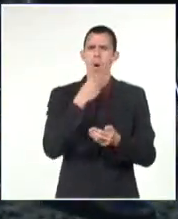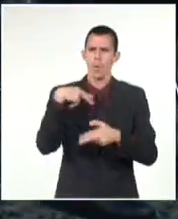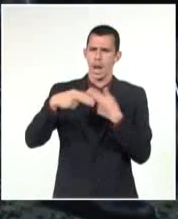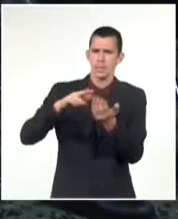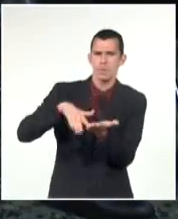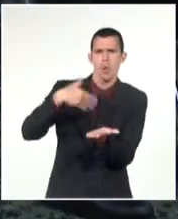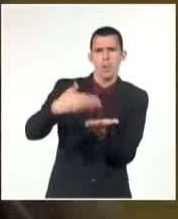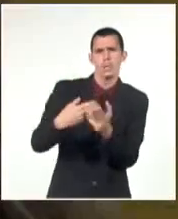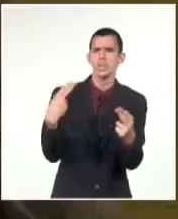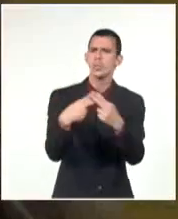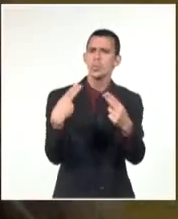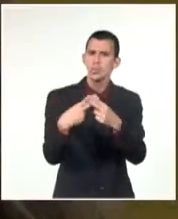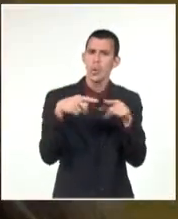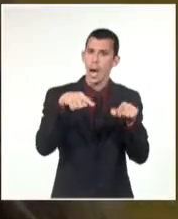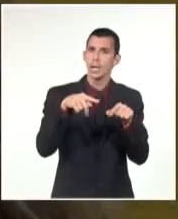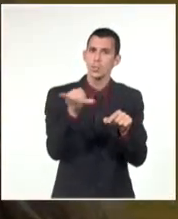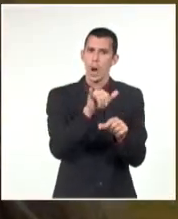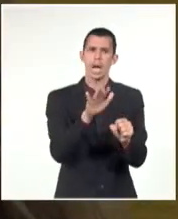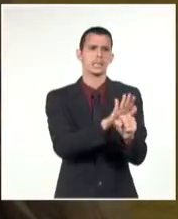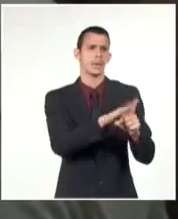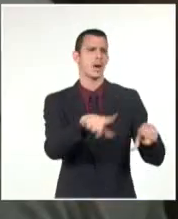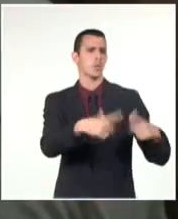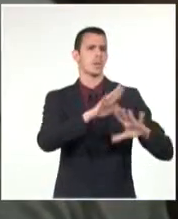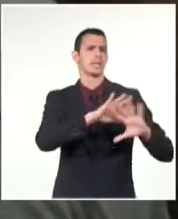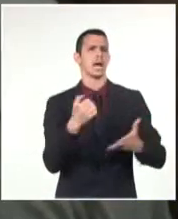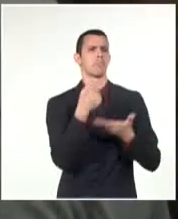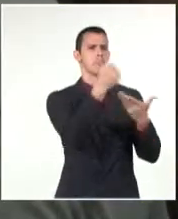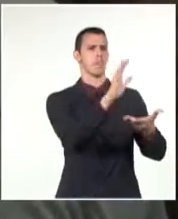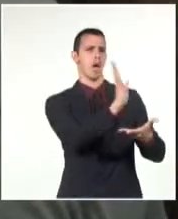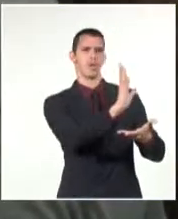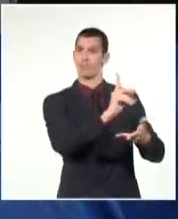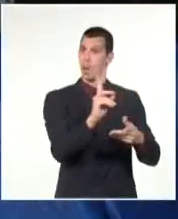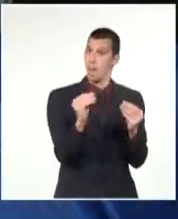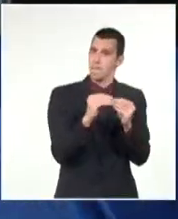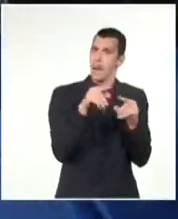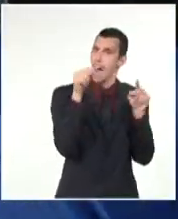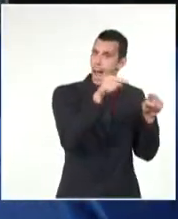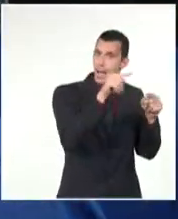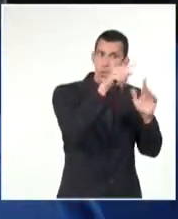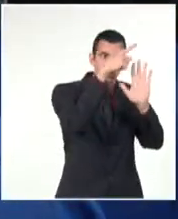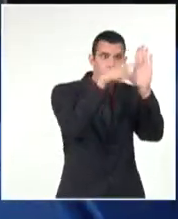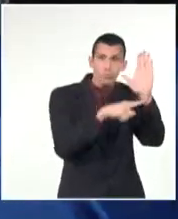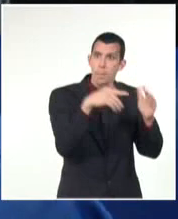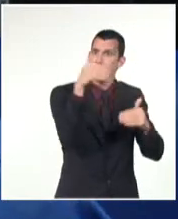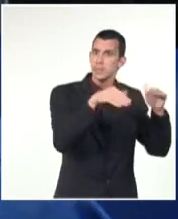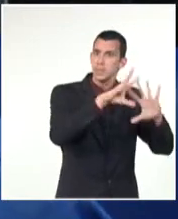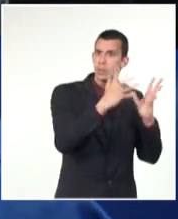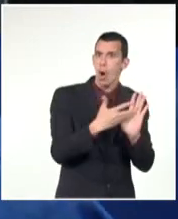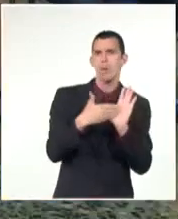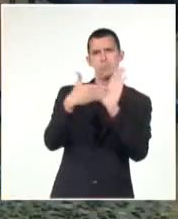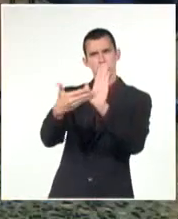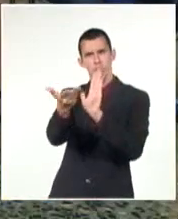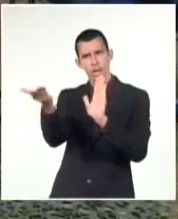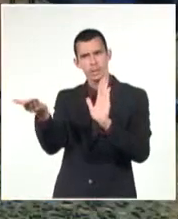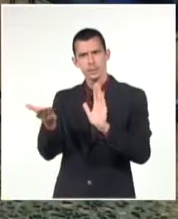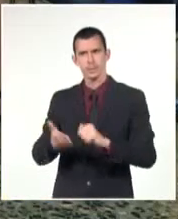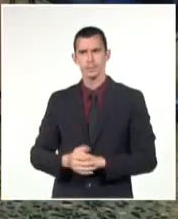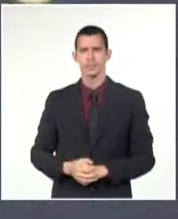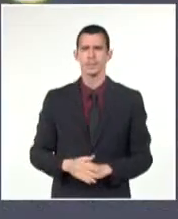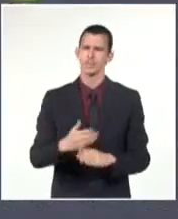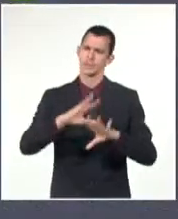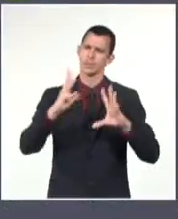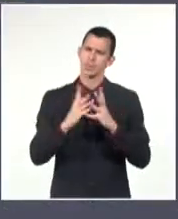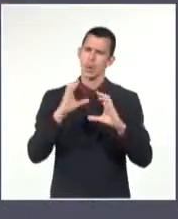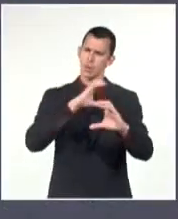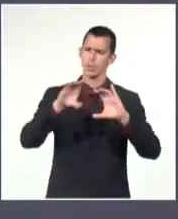Este encuentro expresa la voluntad de la joven vanguardia artística de ser ente activo en los procesos de comunicación del país. Aleida